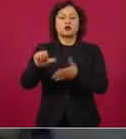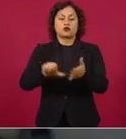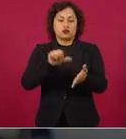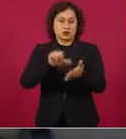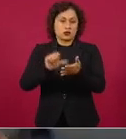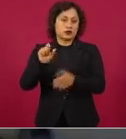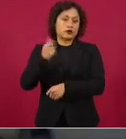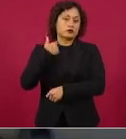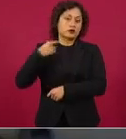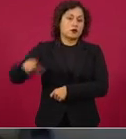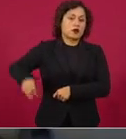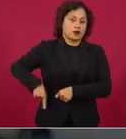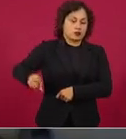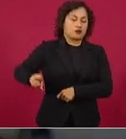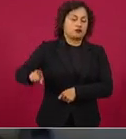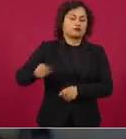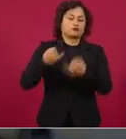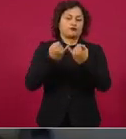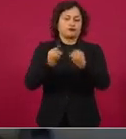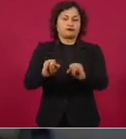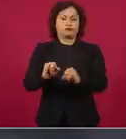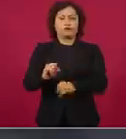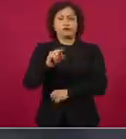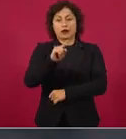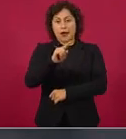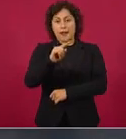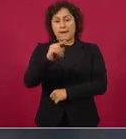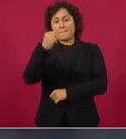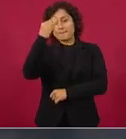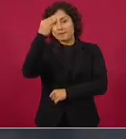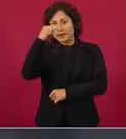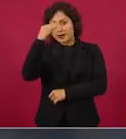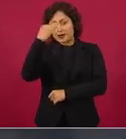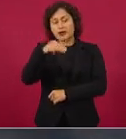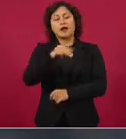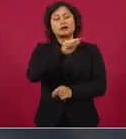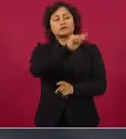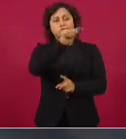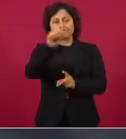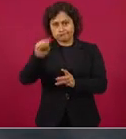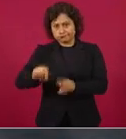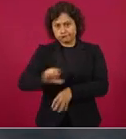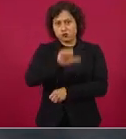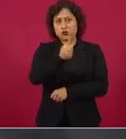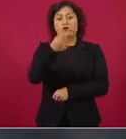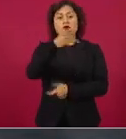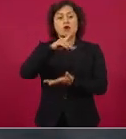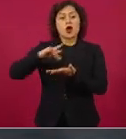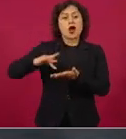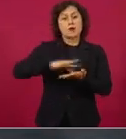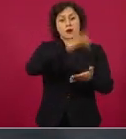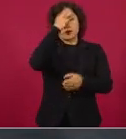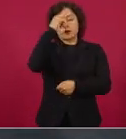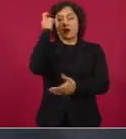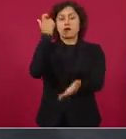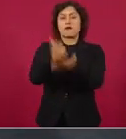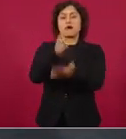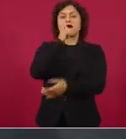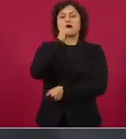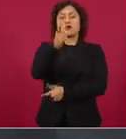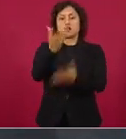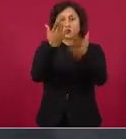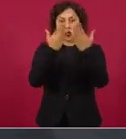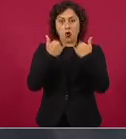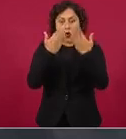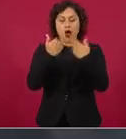Bonilla. En Mexicali hay otros tantos. No hay apoyo para el consumo de electricidad. Tienen que sufrir por temperaturas